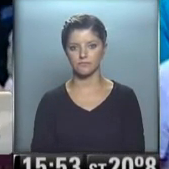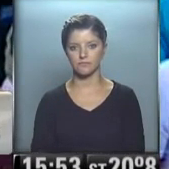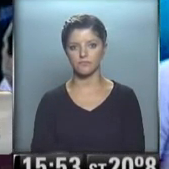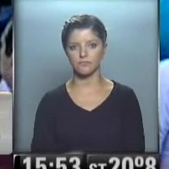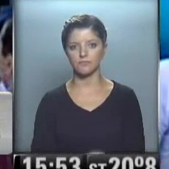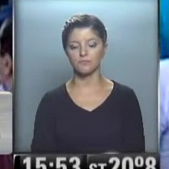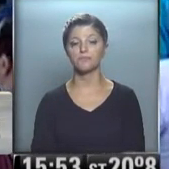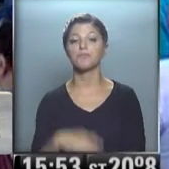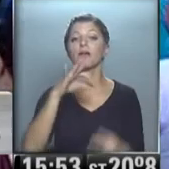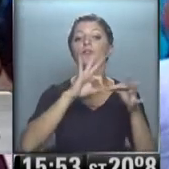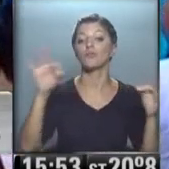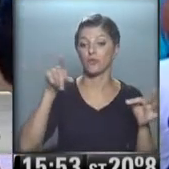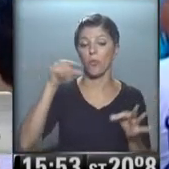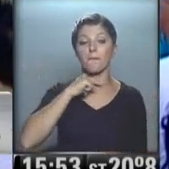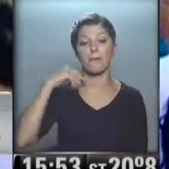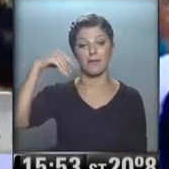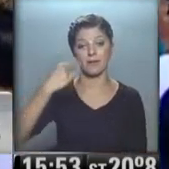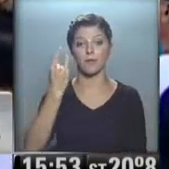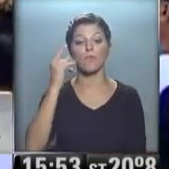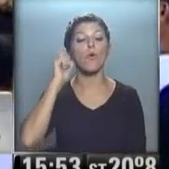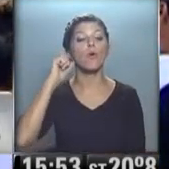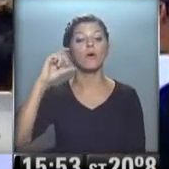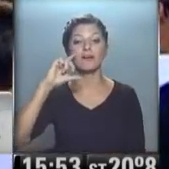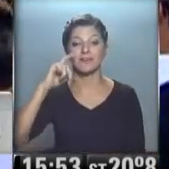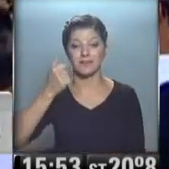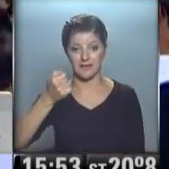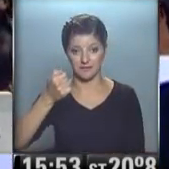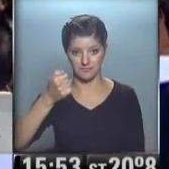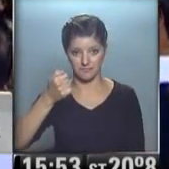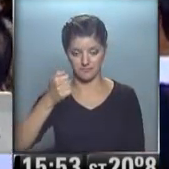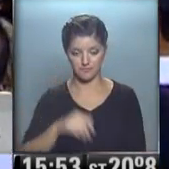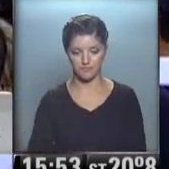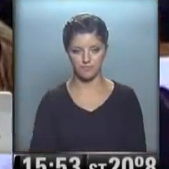Es la oración del padre Mujica, que es la meditación en la villa.